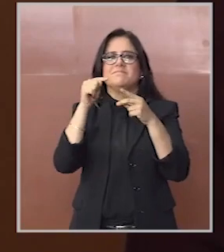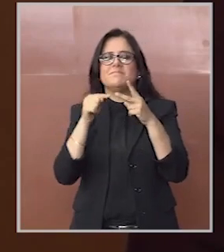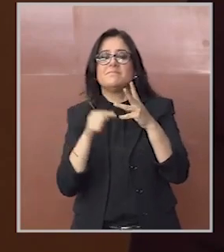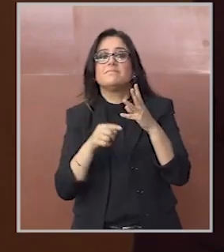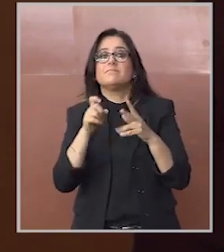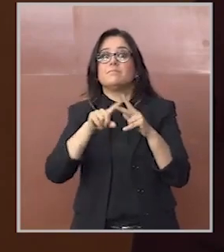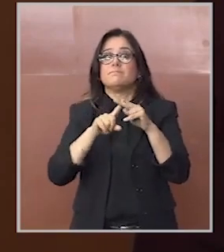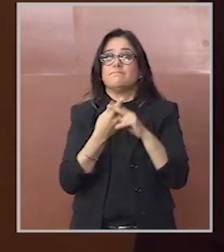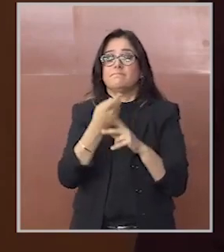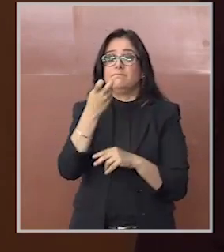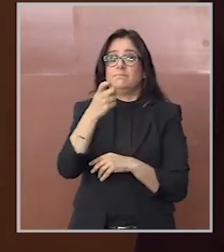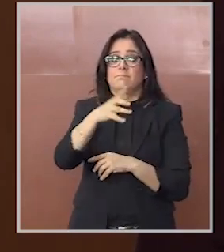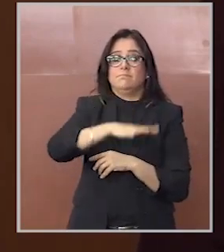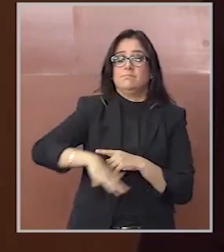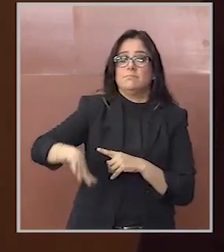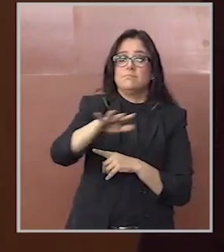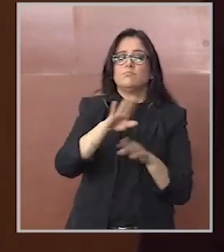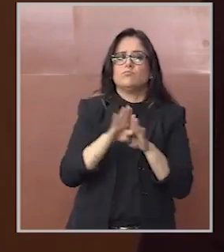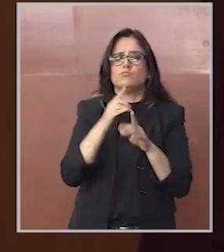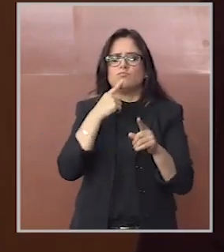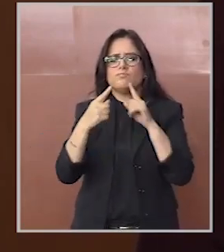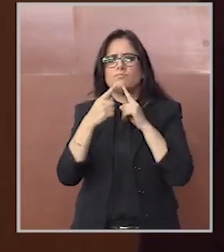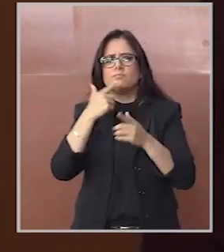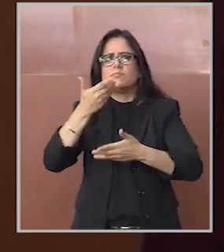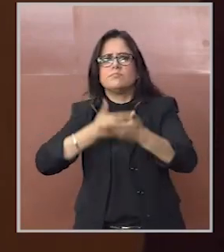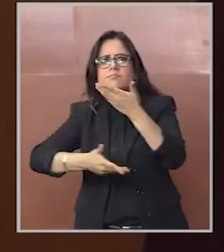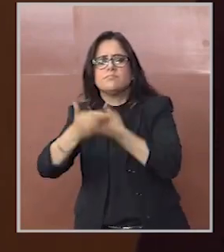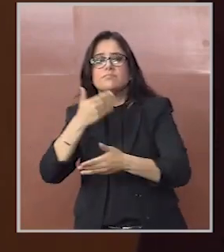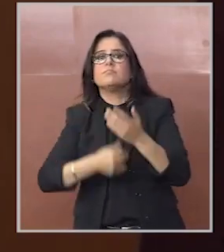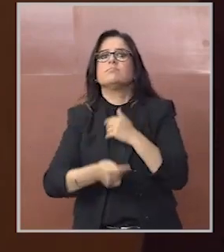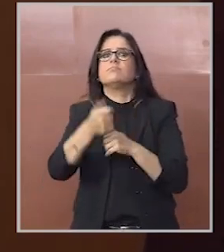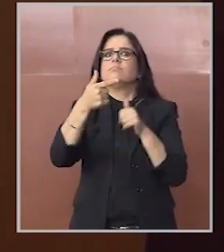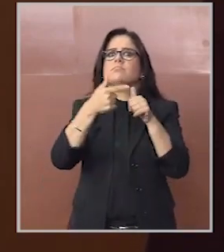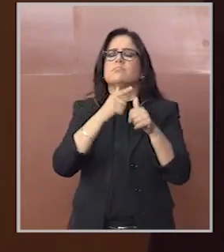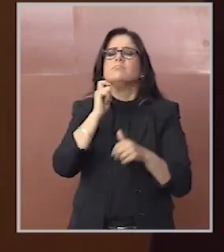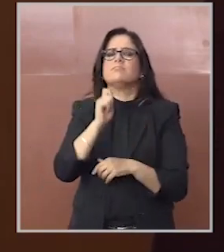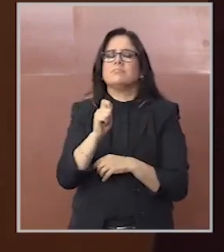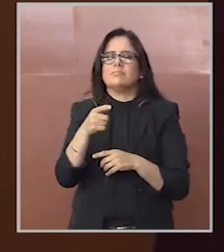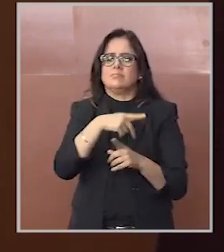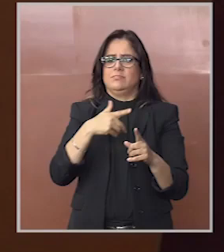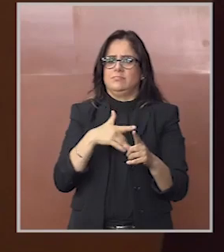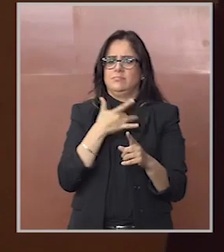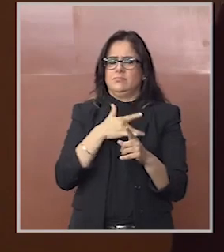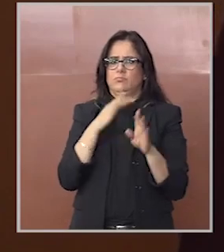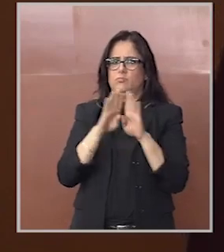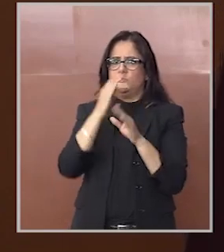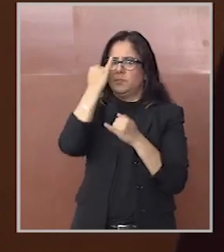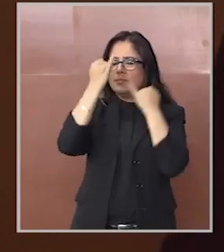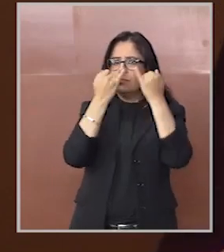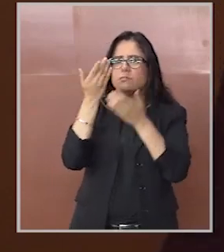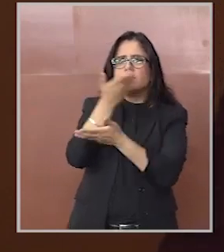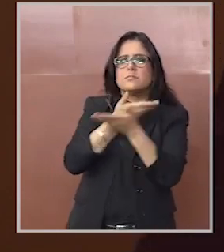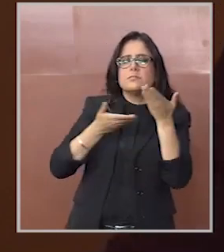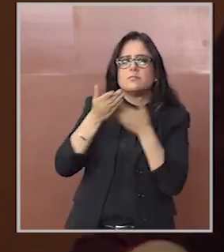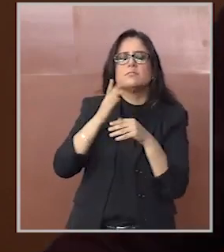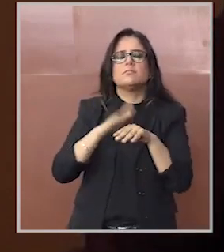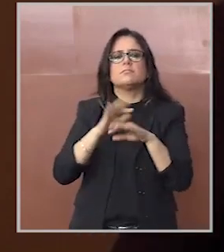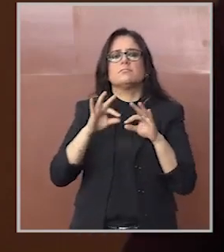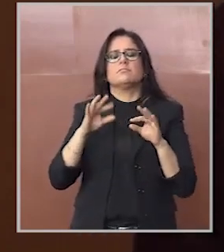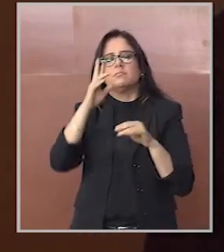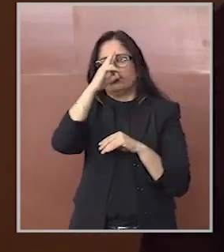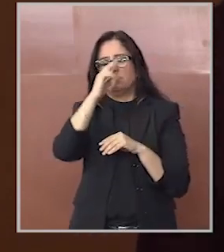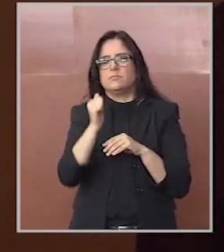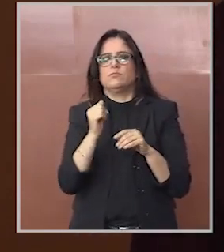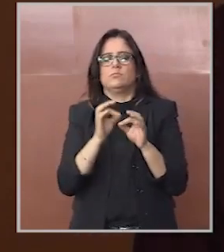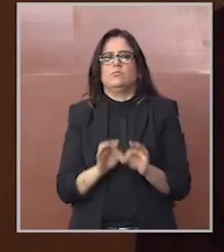ocasiones Pero cuando empieza este ejercicio de diálogo empieza primero con toda la suspicacia y creo que por las razones